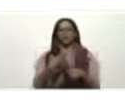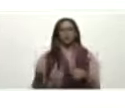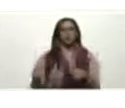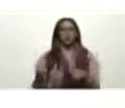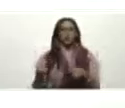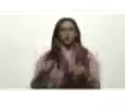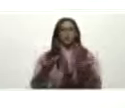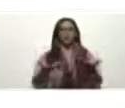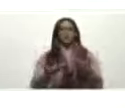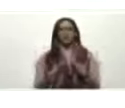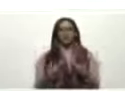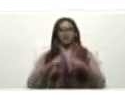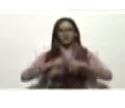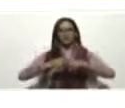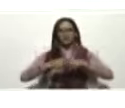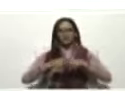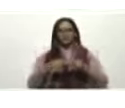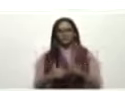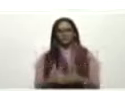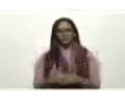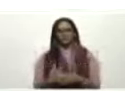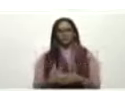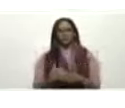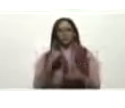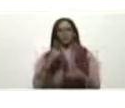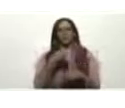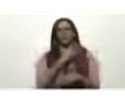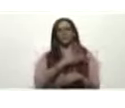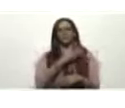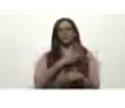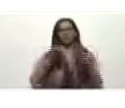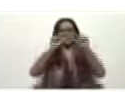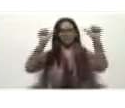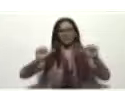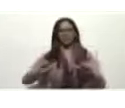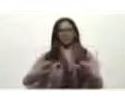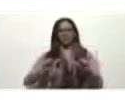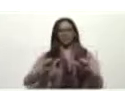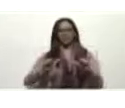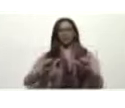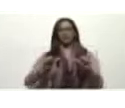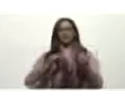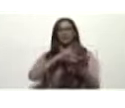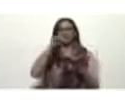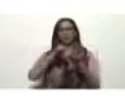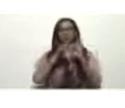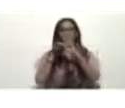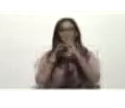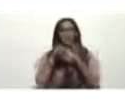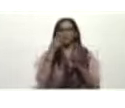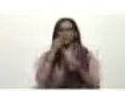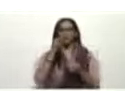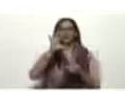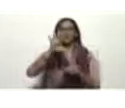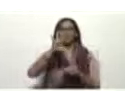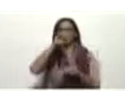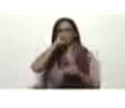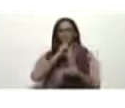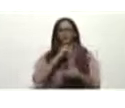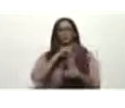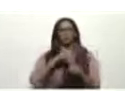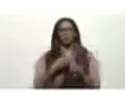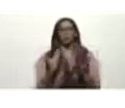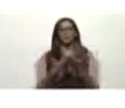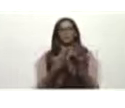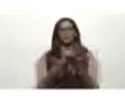en donde se emiten los electrones. Una misión del Sistema de Naciones Unidas nos visitó hace 5 años. y nosotros